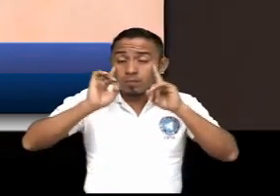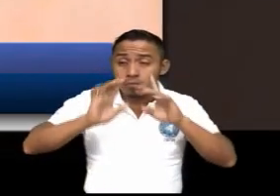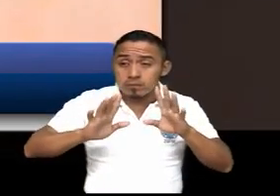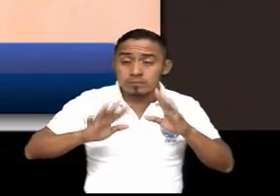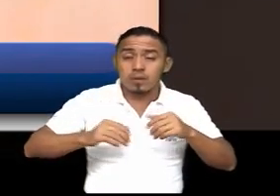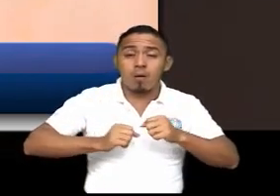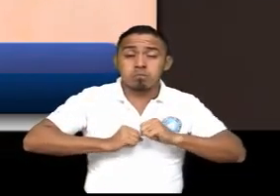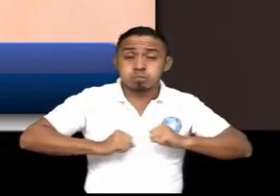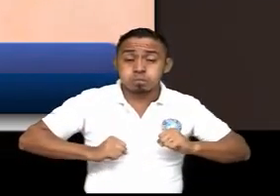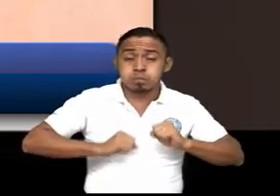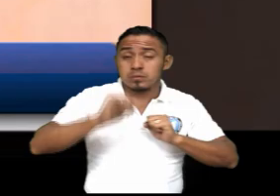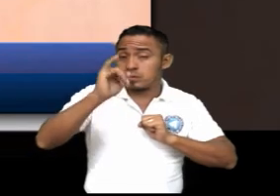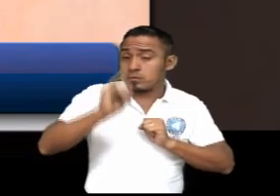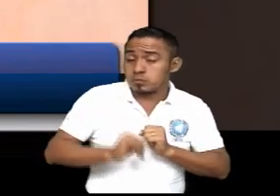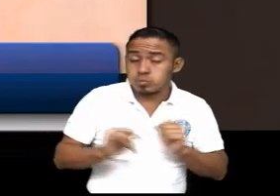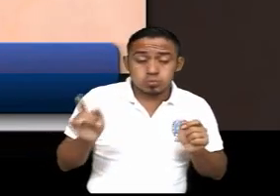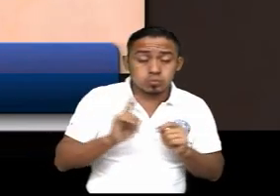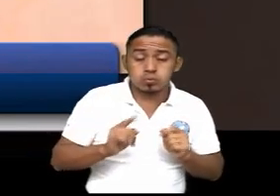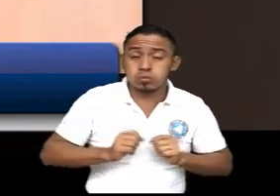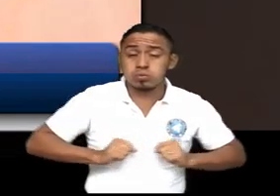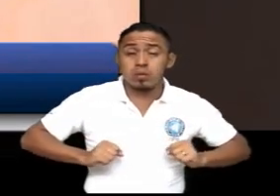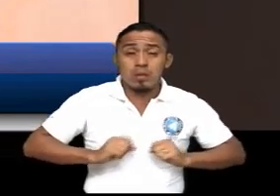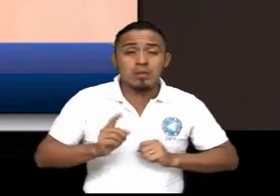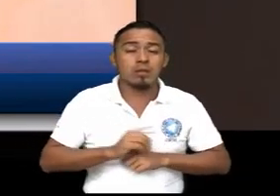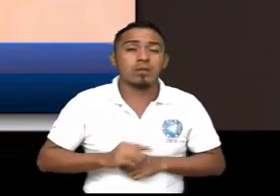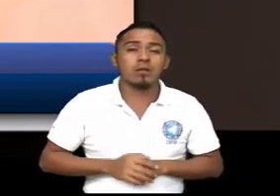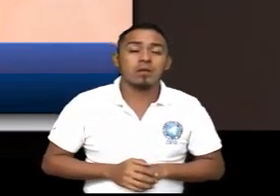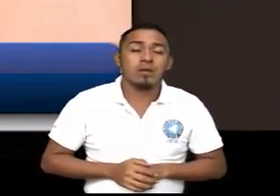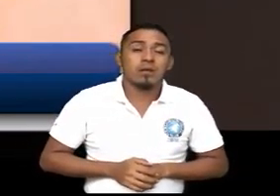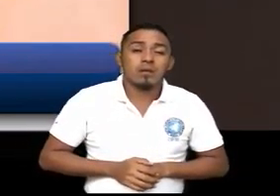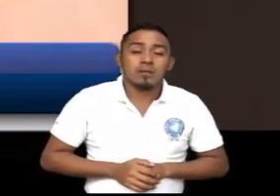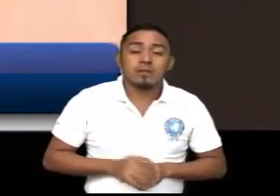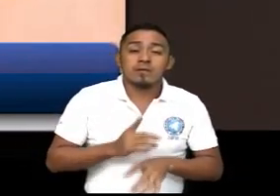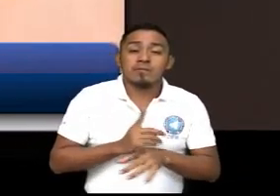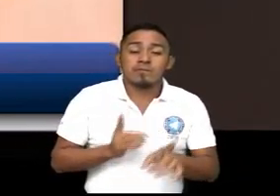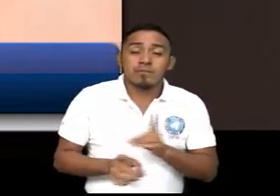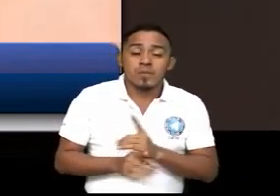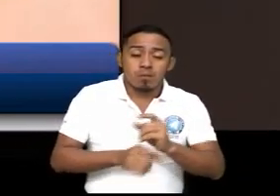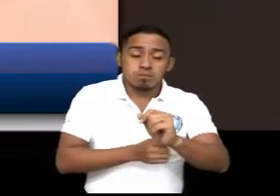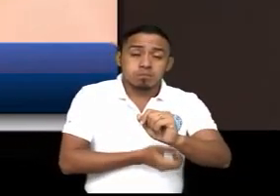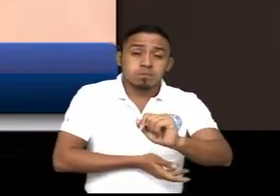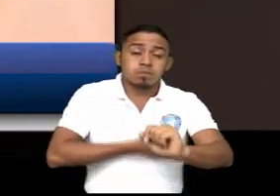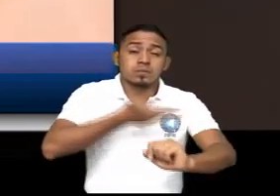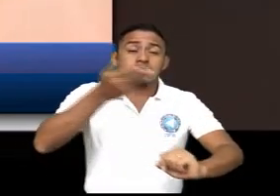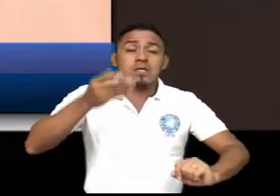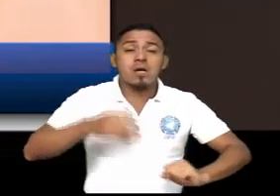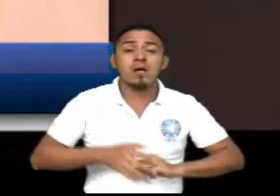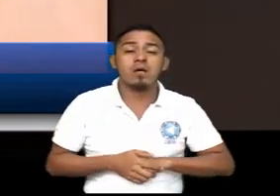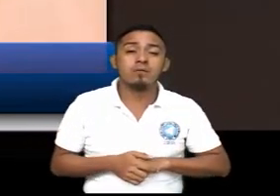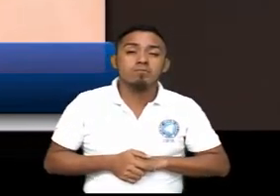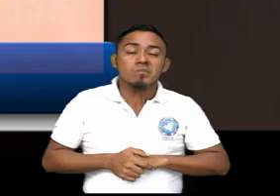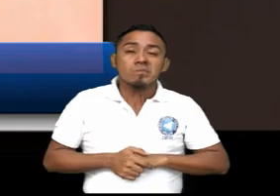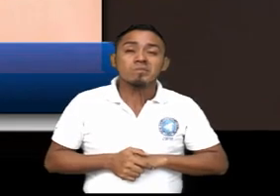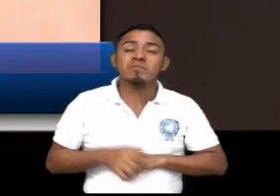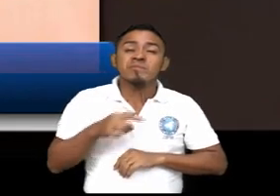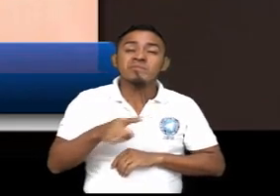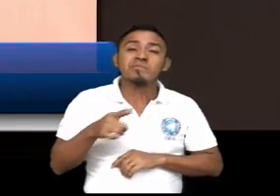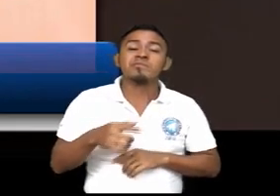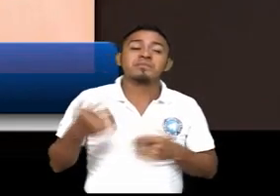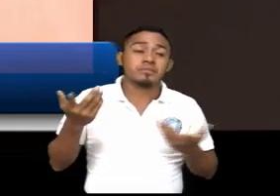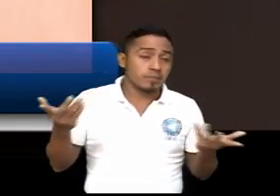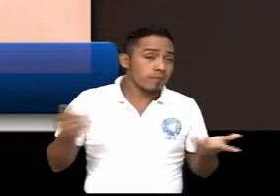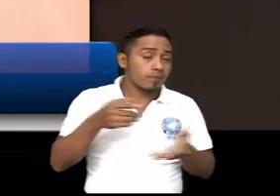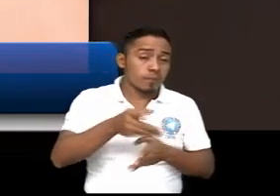peso, las personas que alcanzan obesidad tienen presiones altas o diabetes, entonces esas son causas